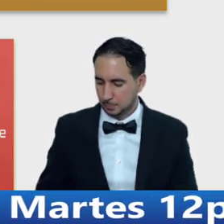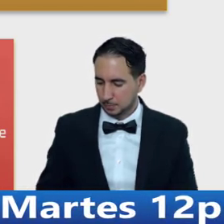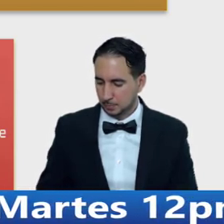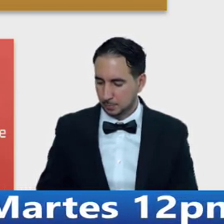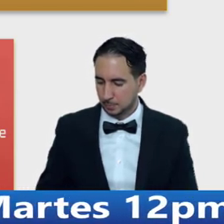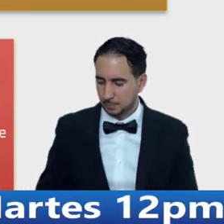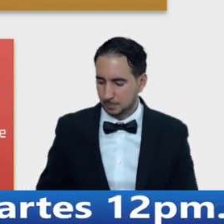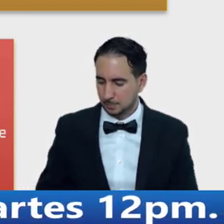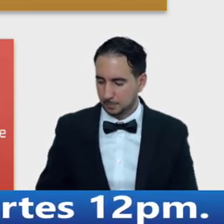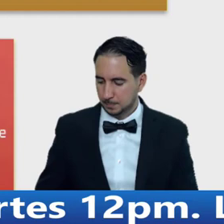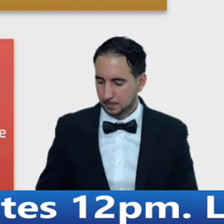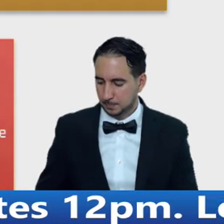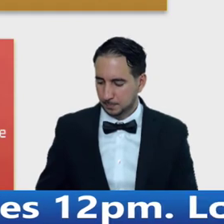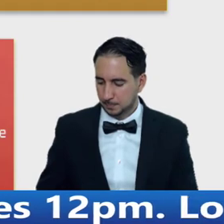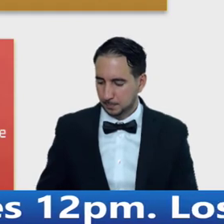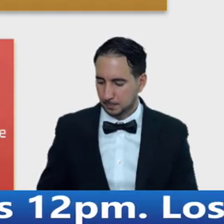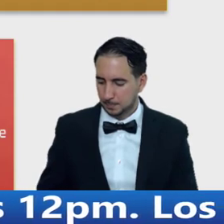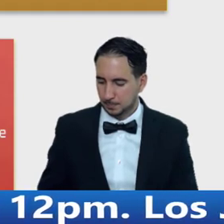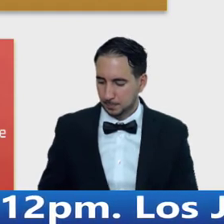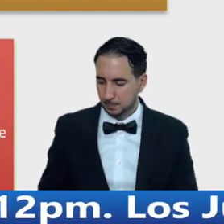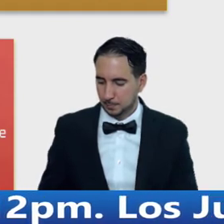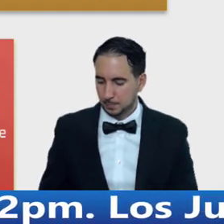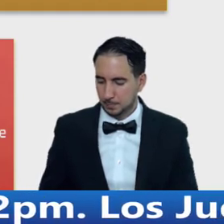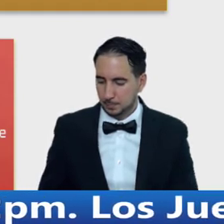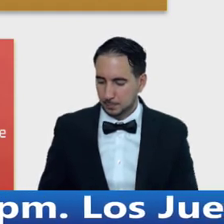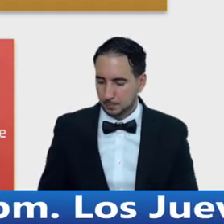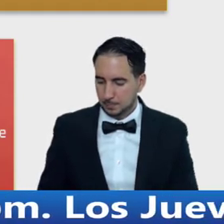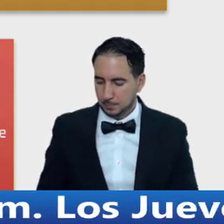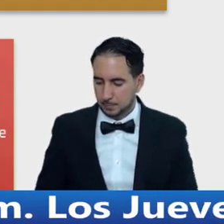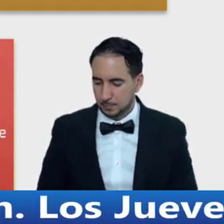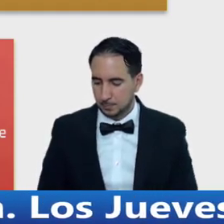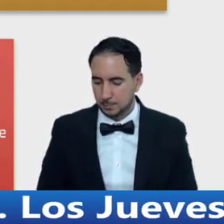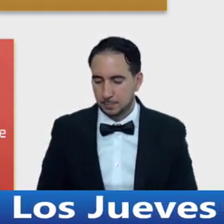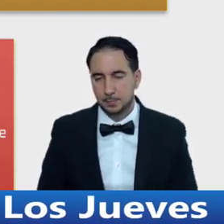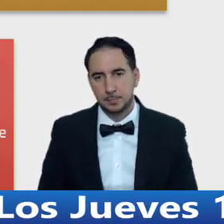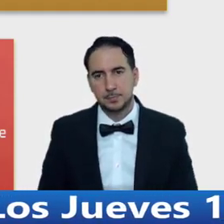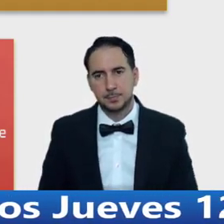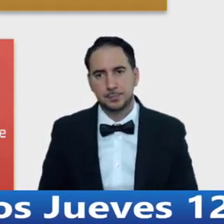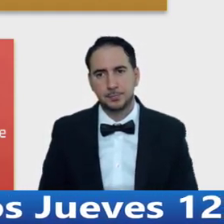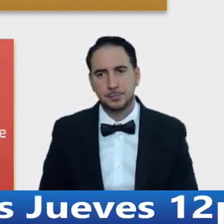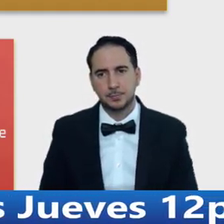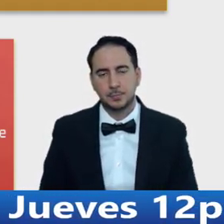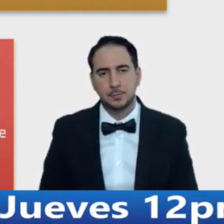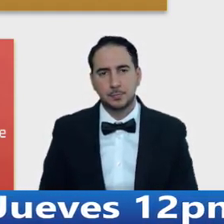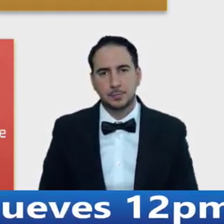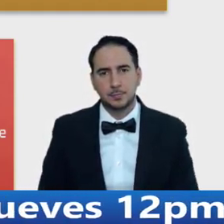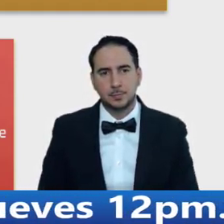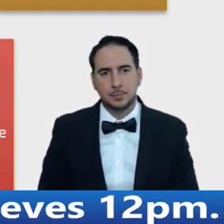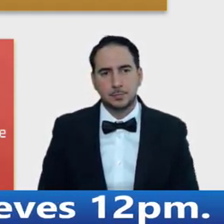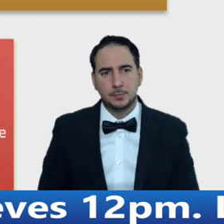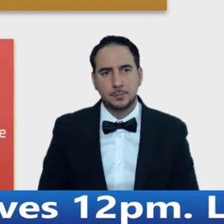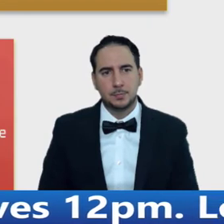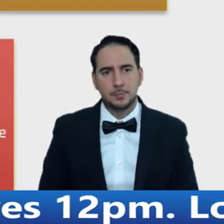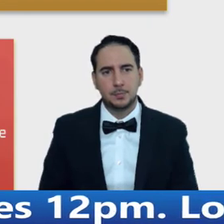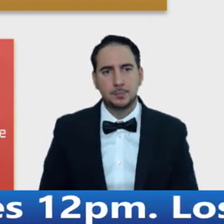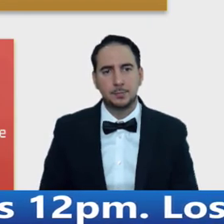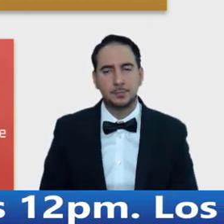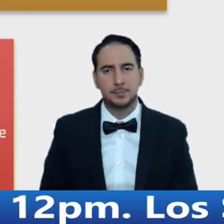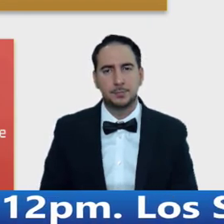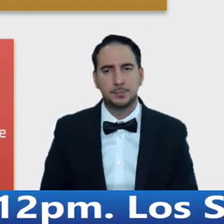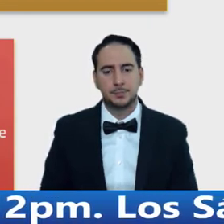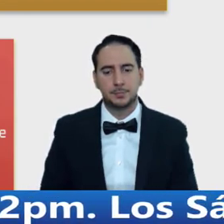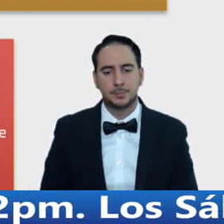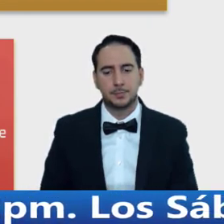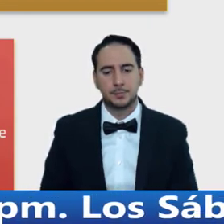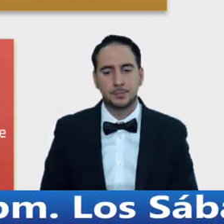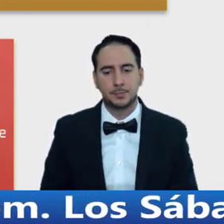tarde. He hablado con realtos y le mando me caliente a las once o doce de la noche. Pero ese es el cuento, que aunque tenga su